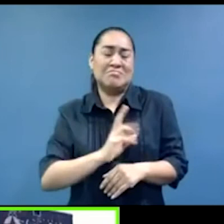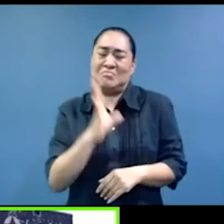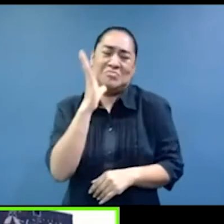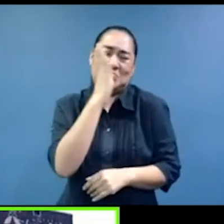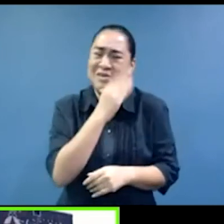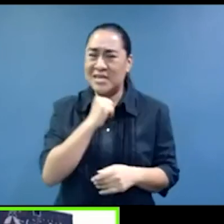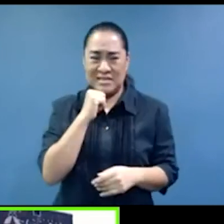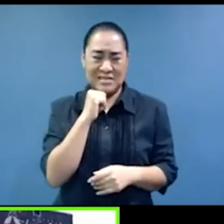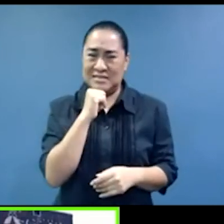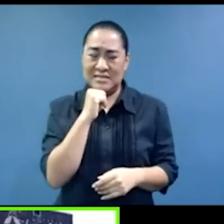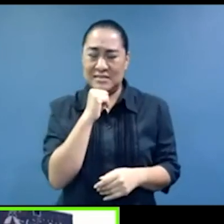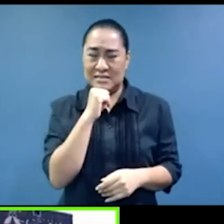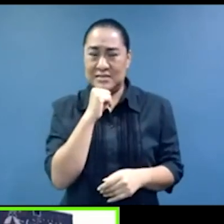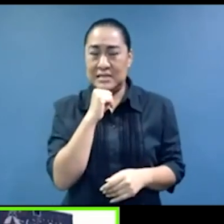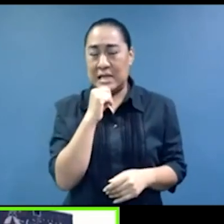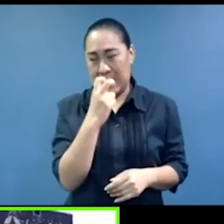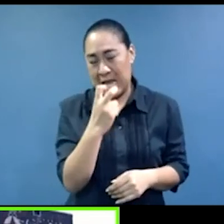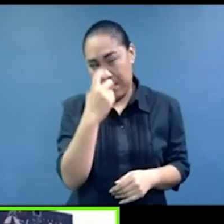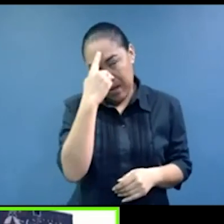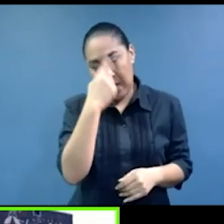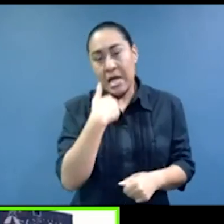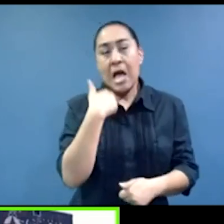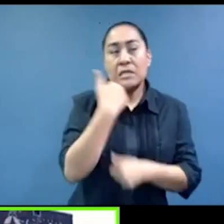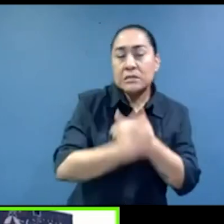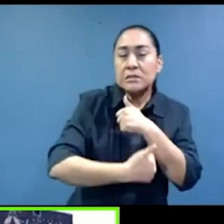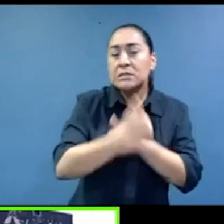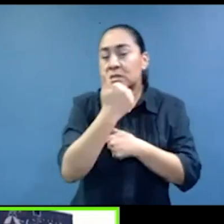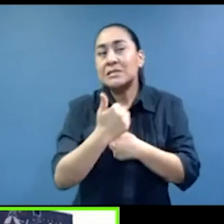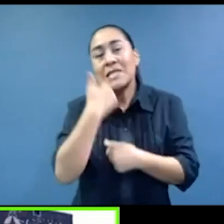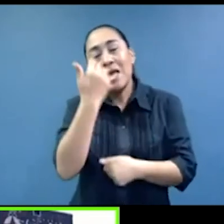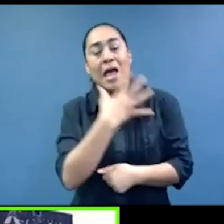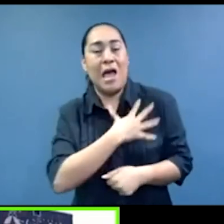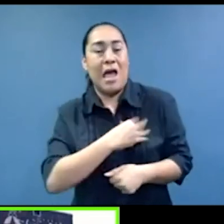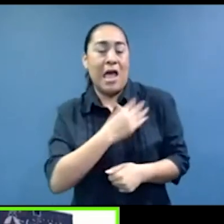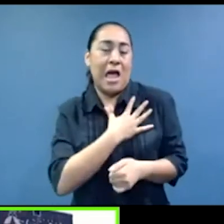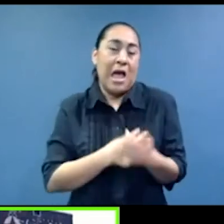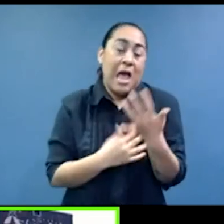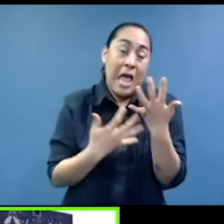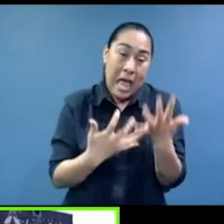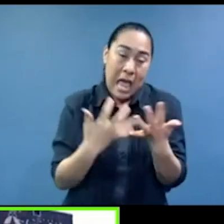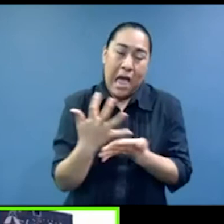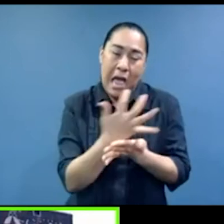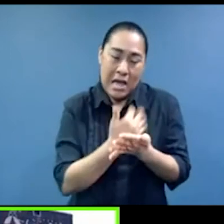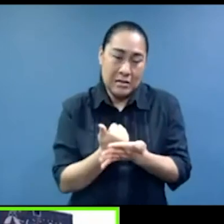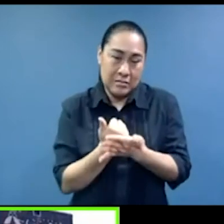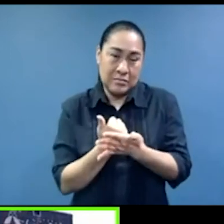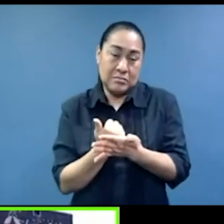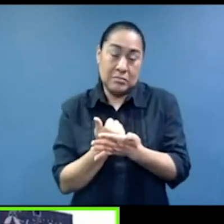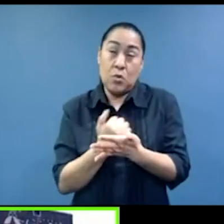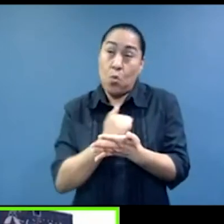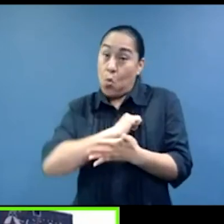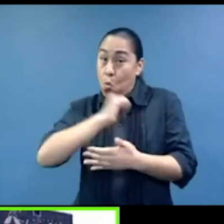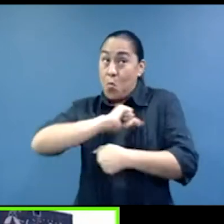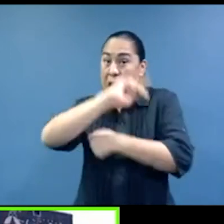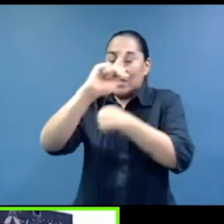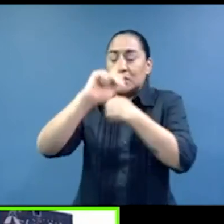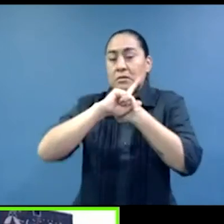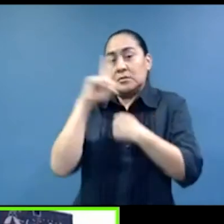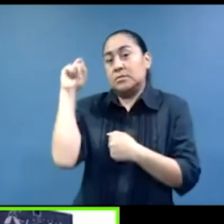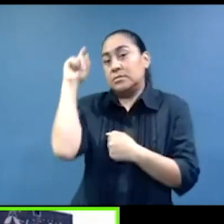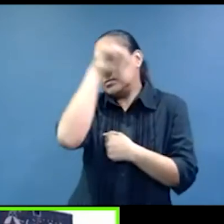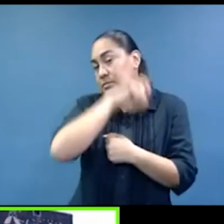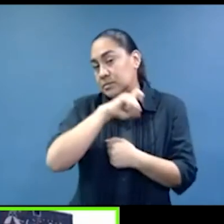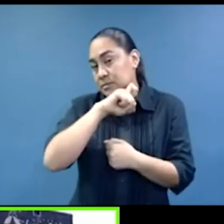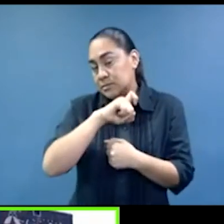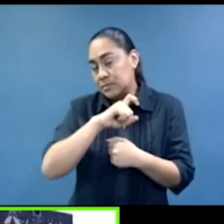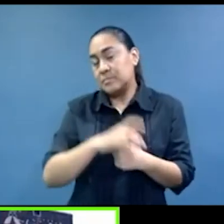conlleva precisamente la búsqueda de la reproducción fuera de tu país, ¿no? Entonces también en